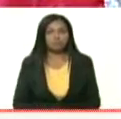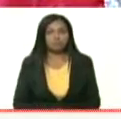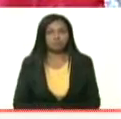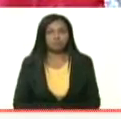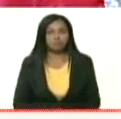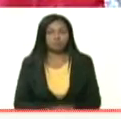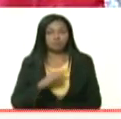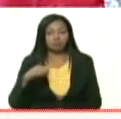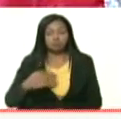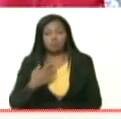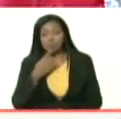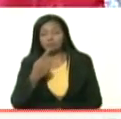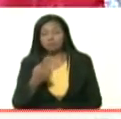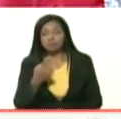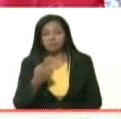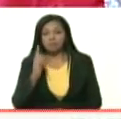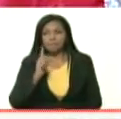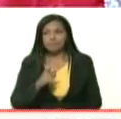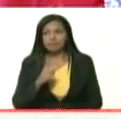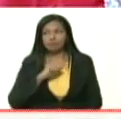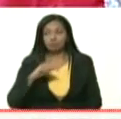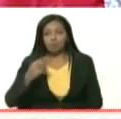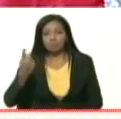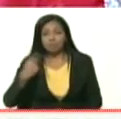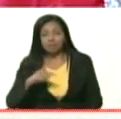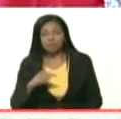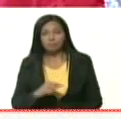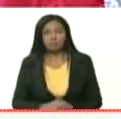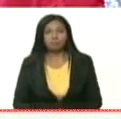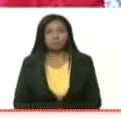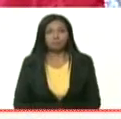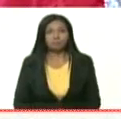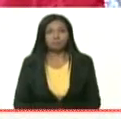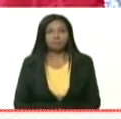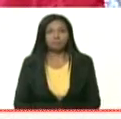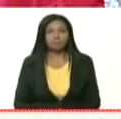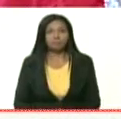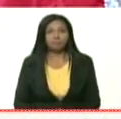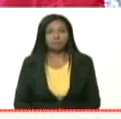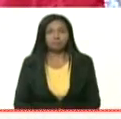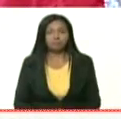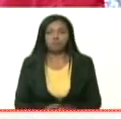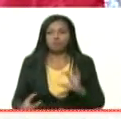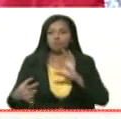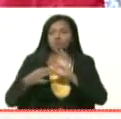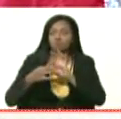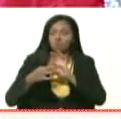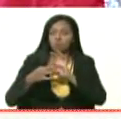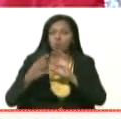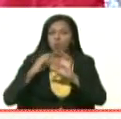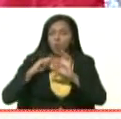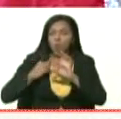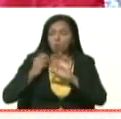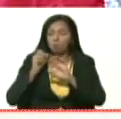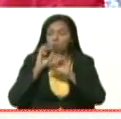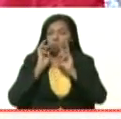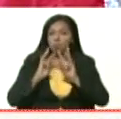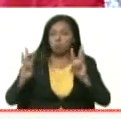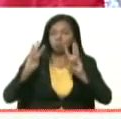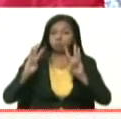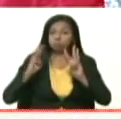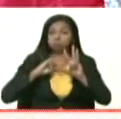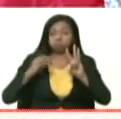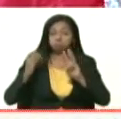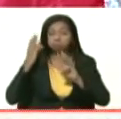Pudiéramos decir que tenemos una coincidencia y un